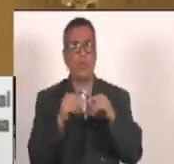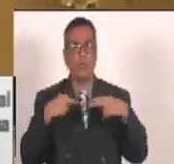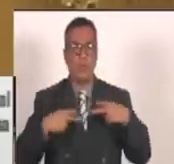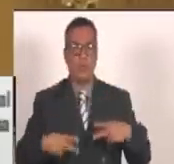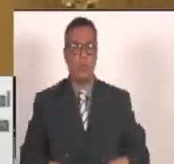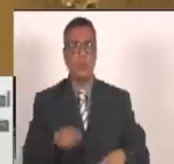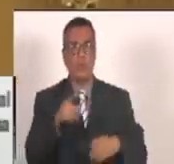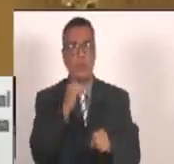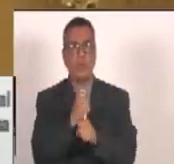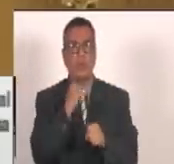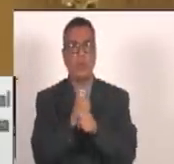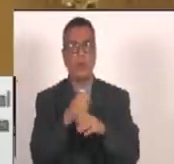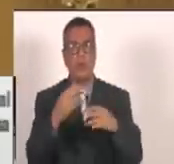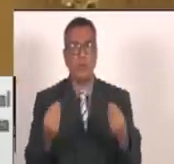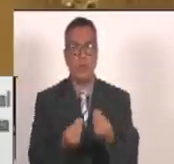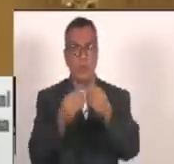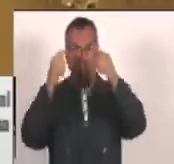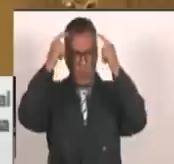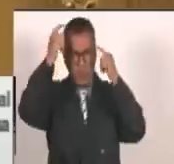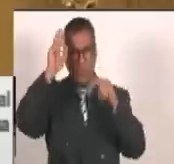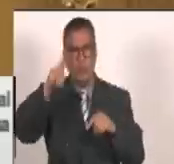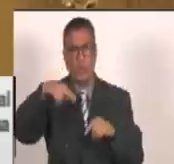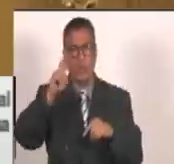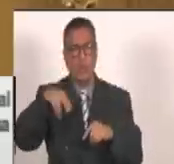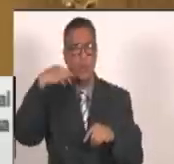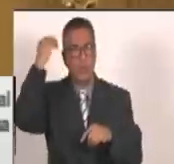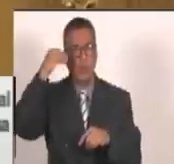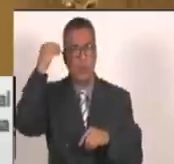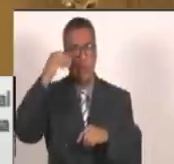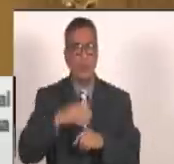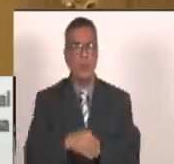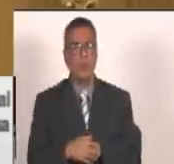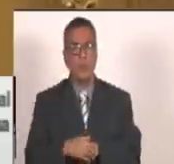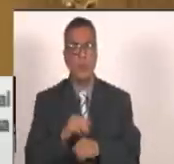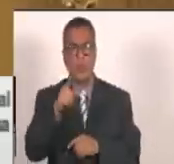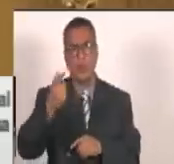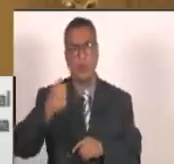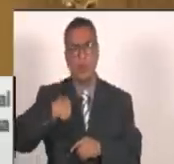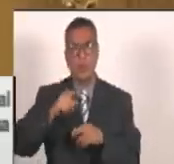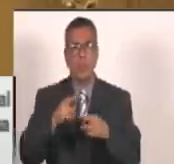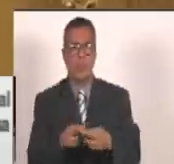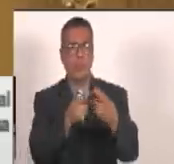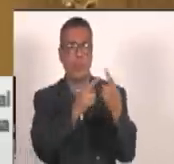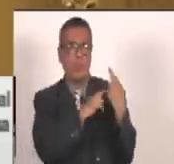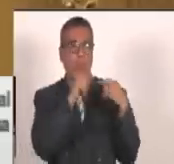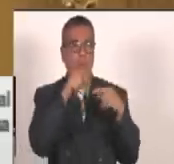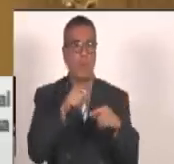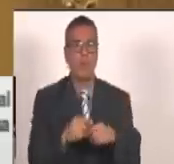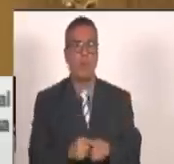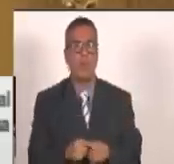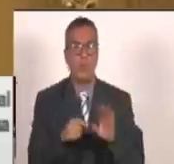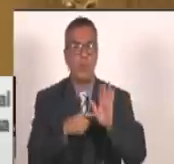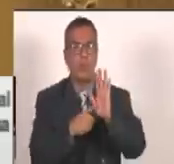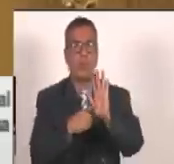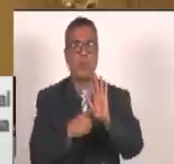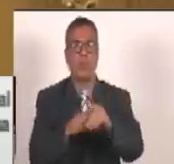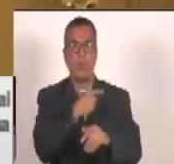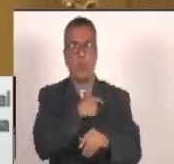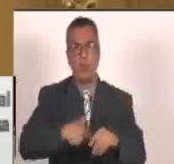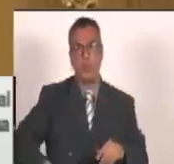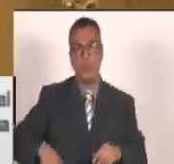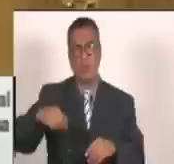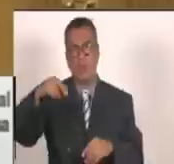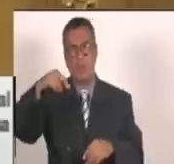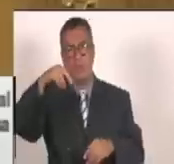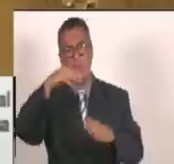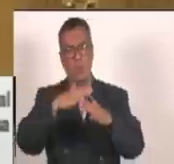días. Era trabajar para el comandante Chávez, que nunca pensó que iba a tener la responsabilidad y que se ha parado al frente de la presidencia de